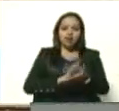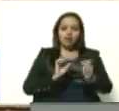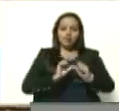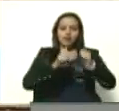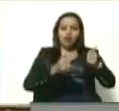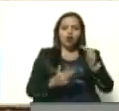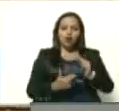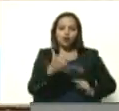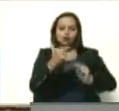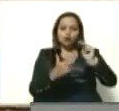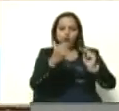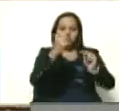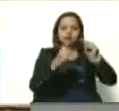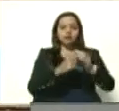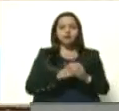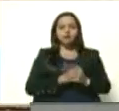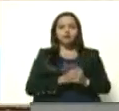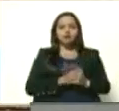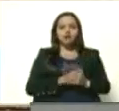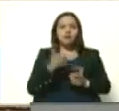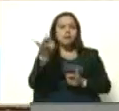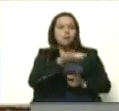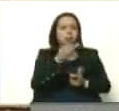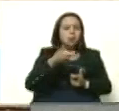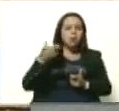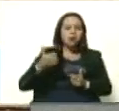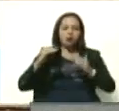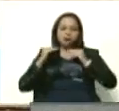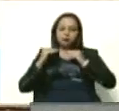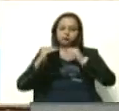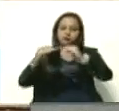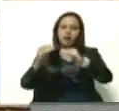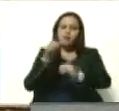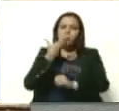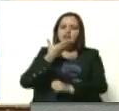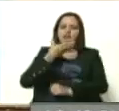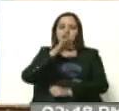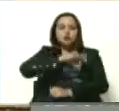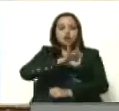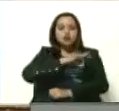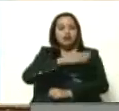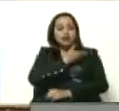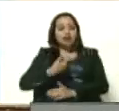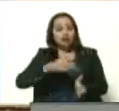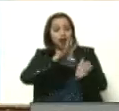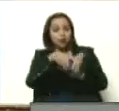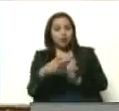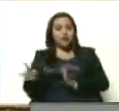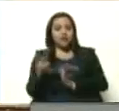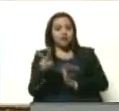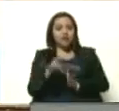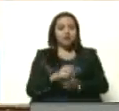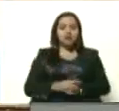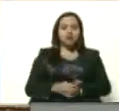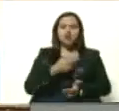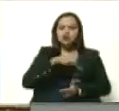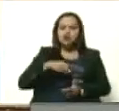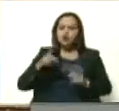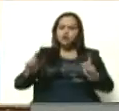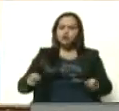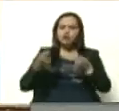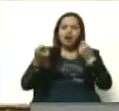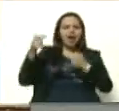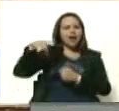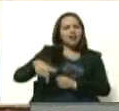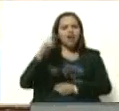construir para la búsqueda del estado de bienestar que intentaron robarnos y que recuperaremos aquí